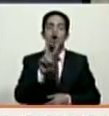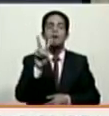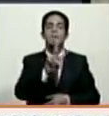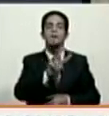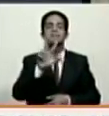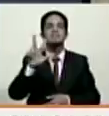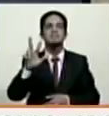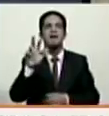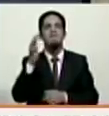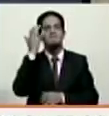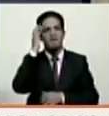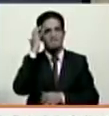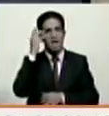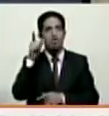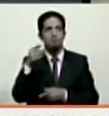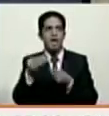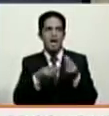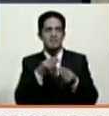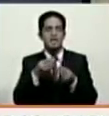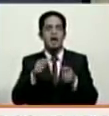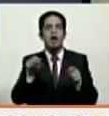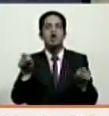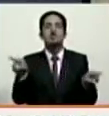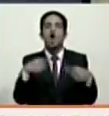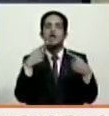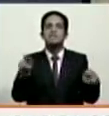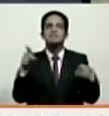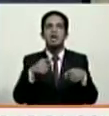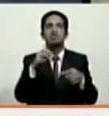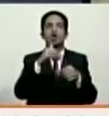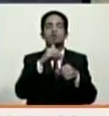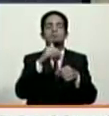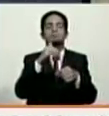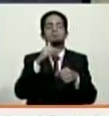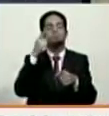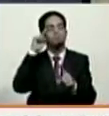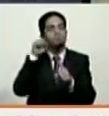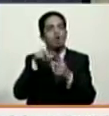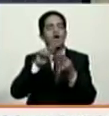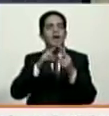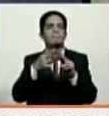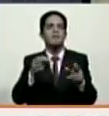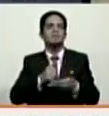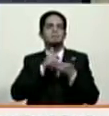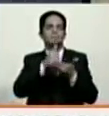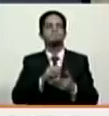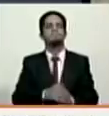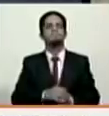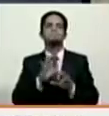un concierto por la paz y por la solidaridad en el puente internacional Simón Bolívar. Es la